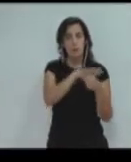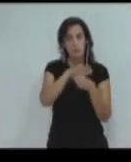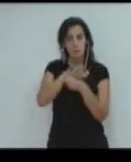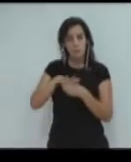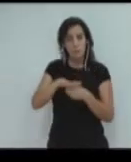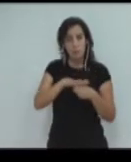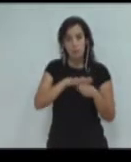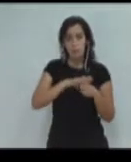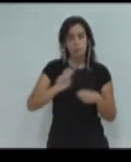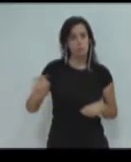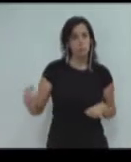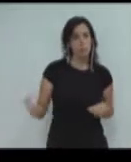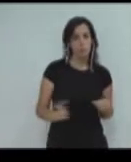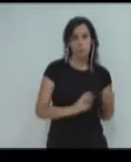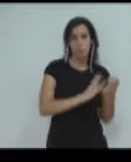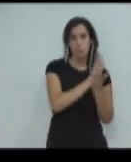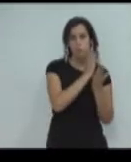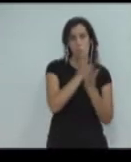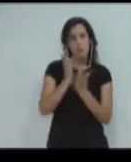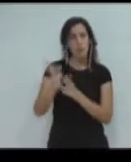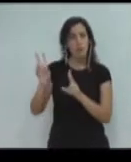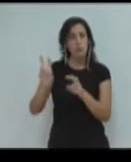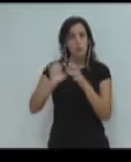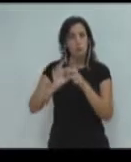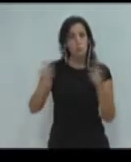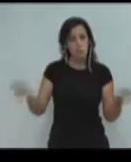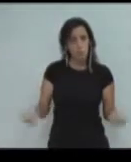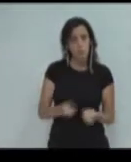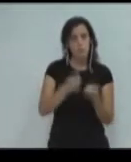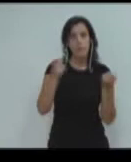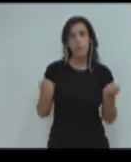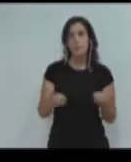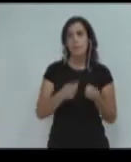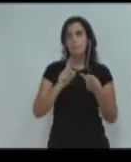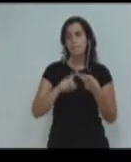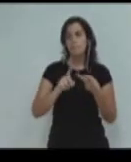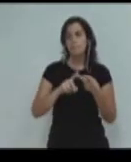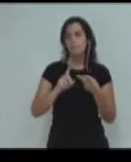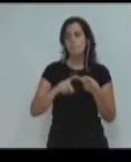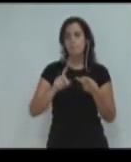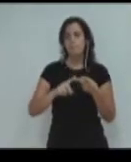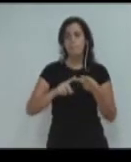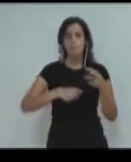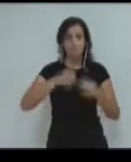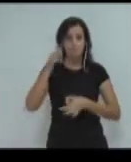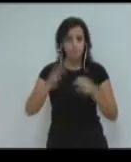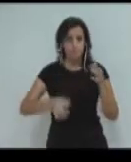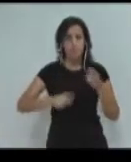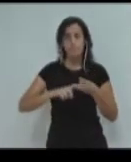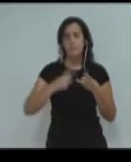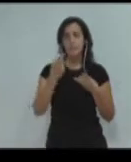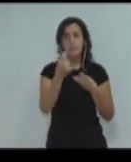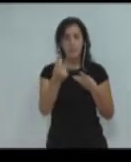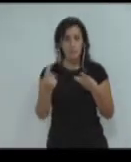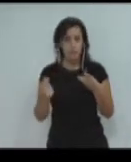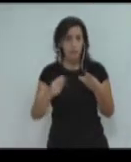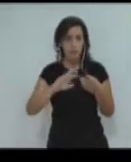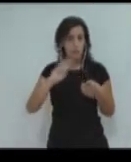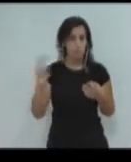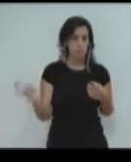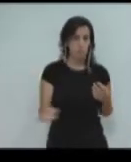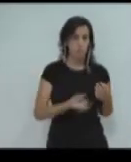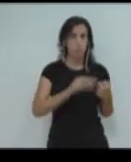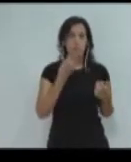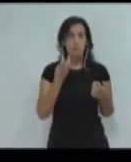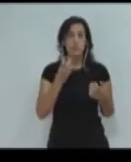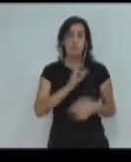aplicación son muy variados, o sea, el mundo de la publicidad, el mundo de la judicatura, el mundo financiero. Y